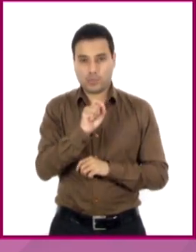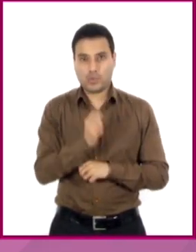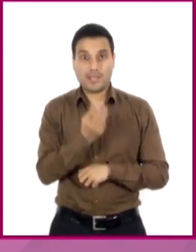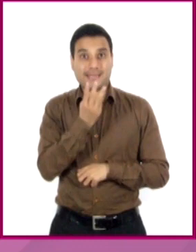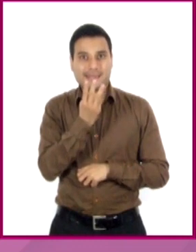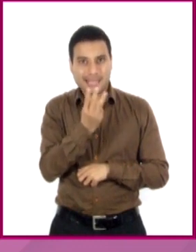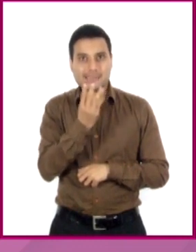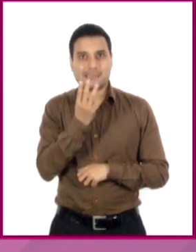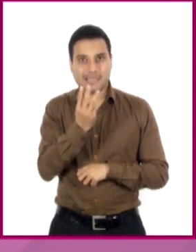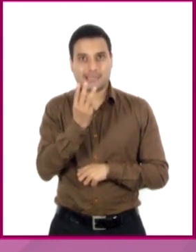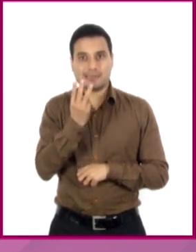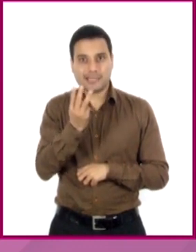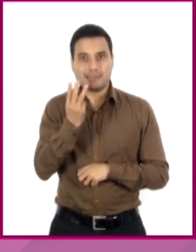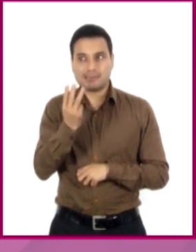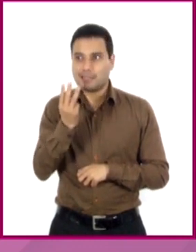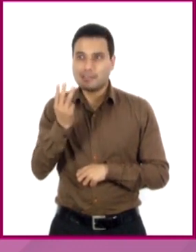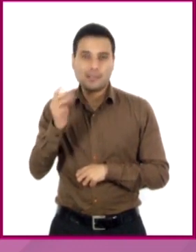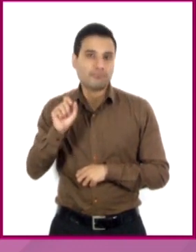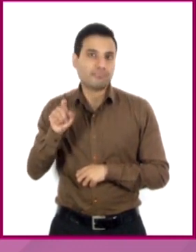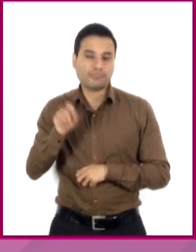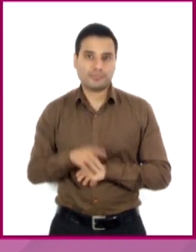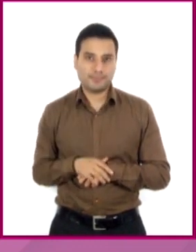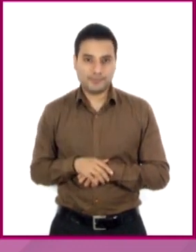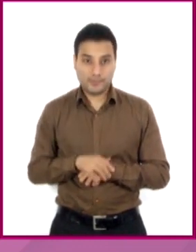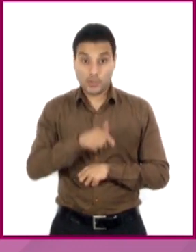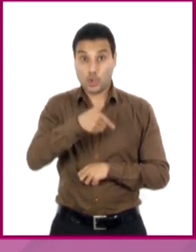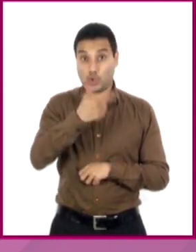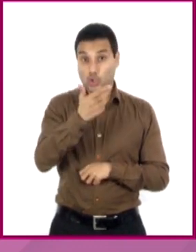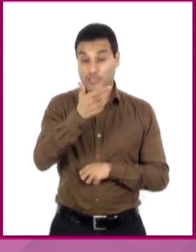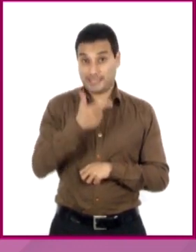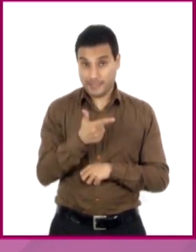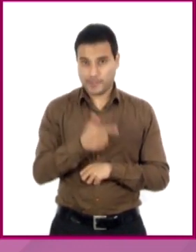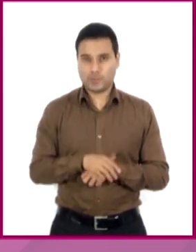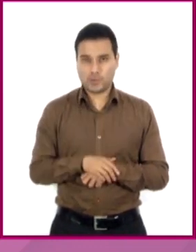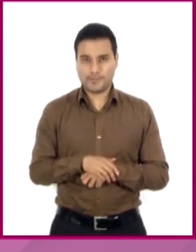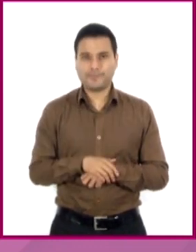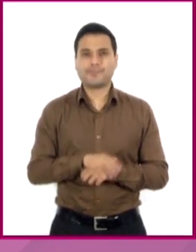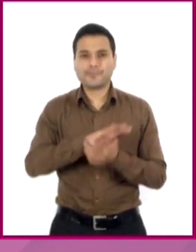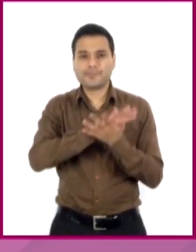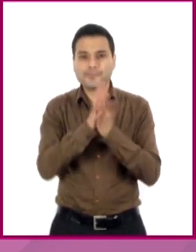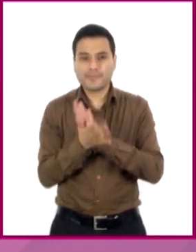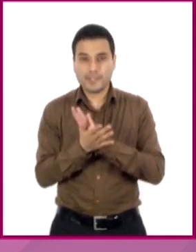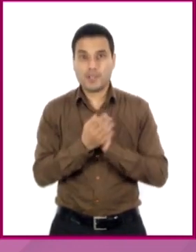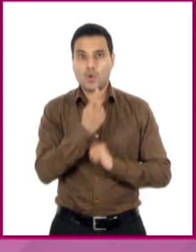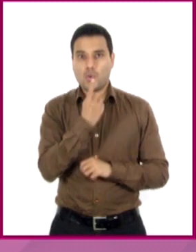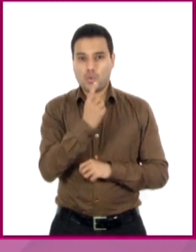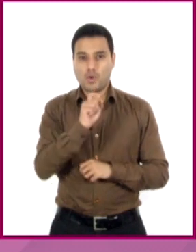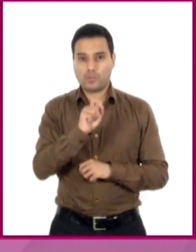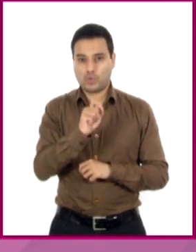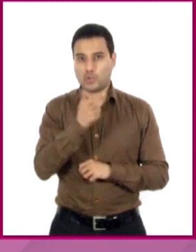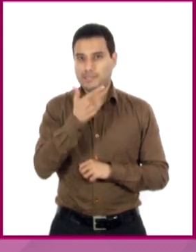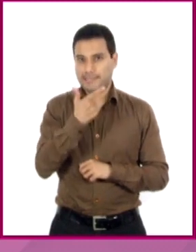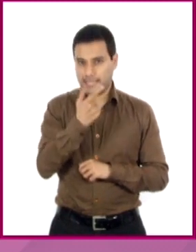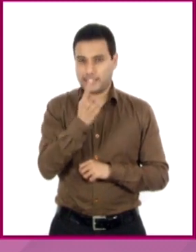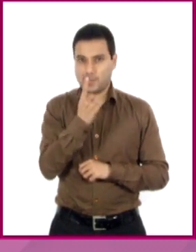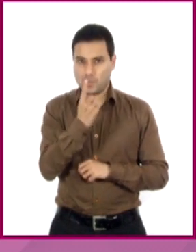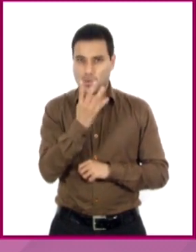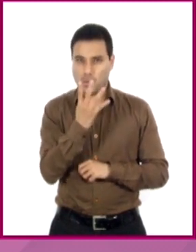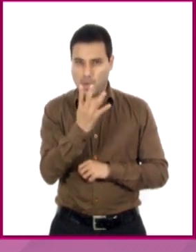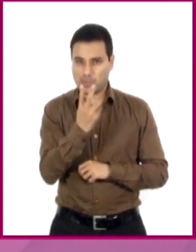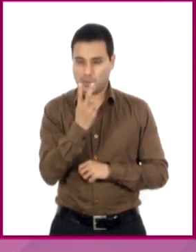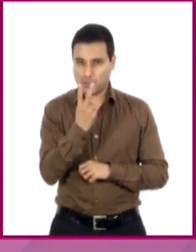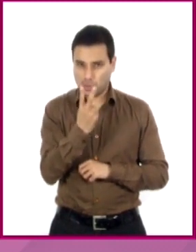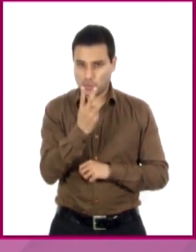manera sucesiva. En el caso de 12/7, los cocientes serán 7, 1, 4,